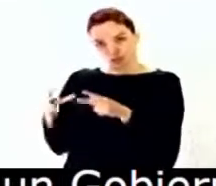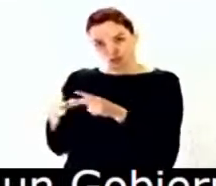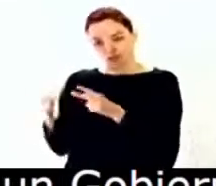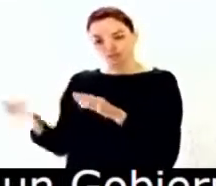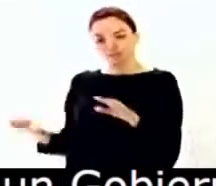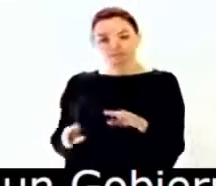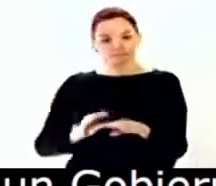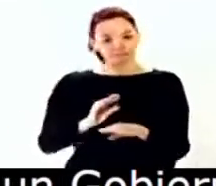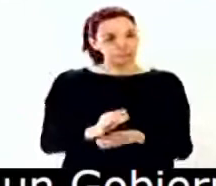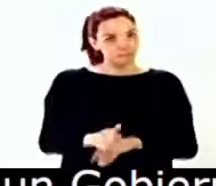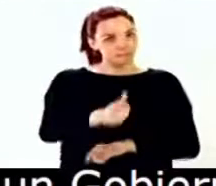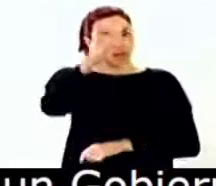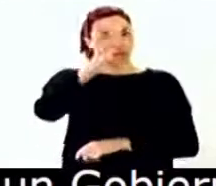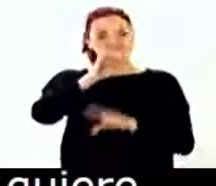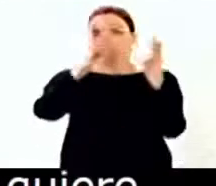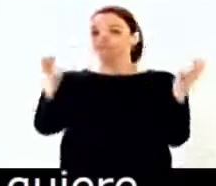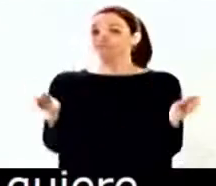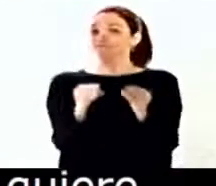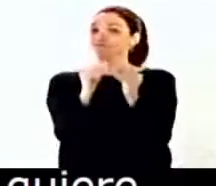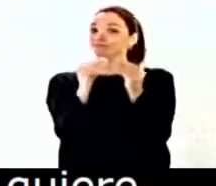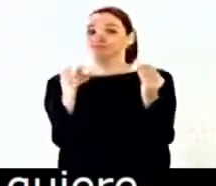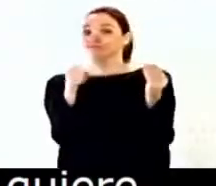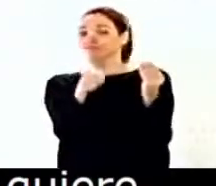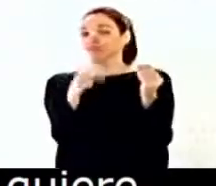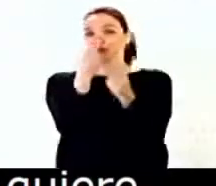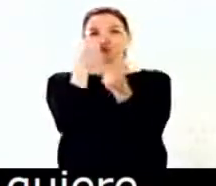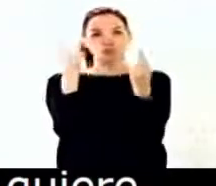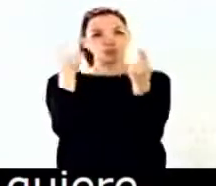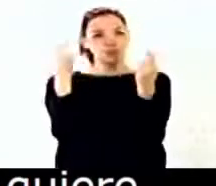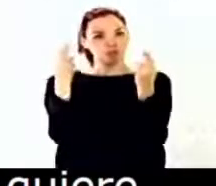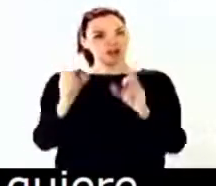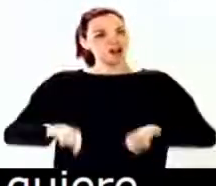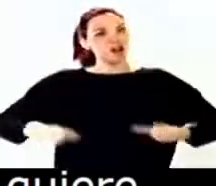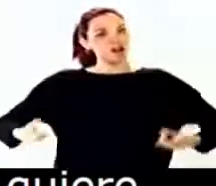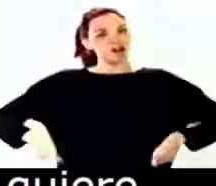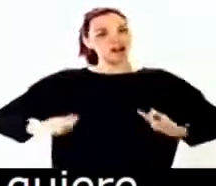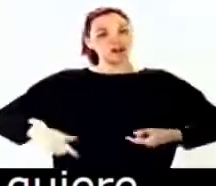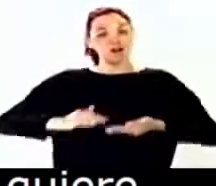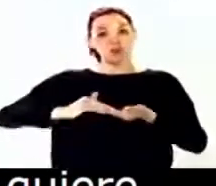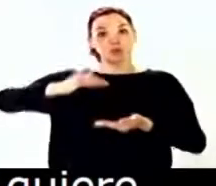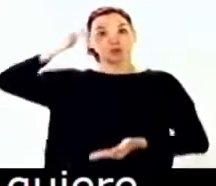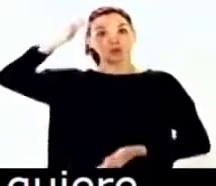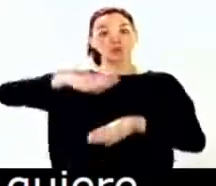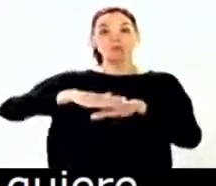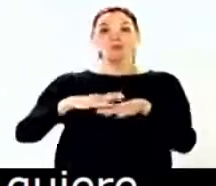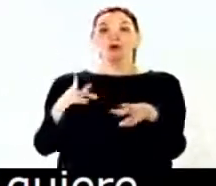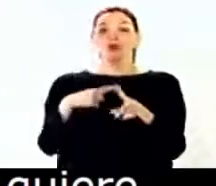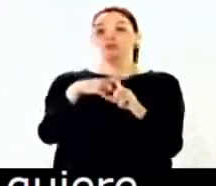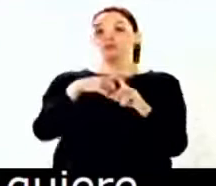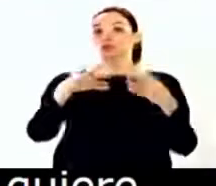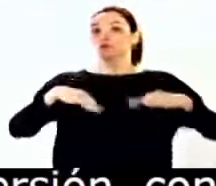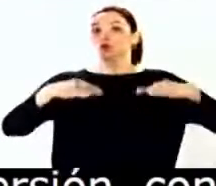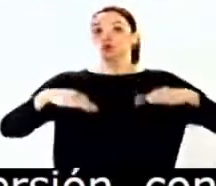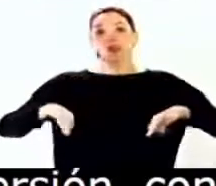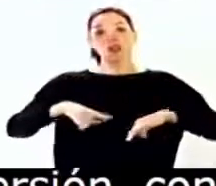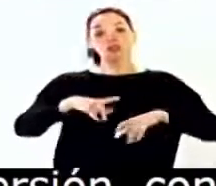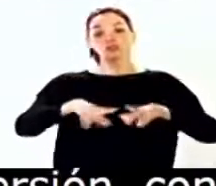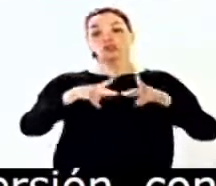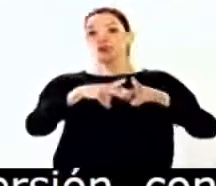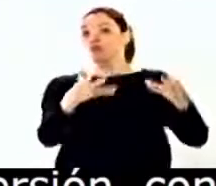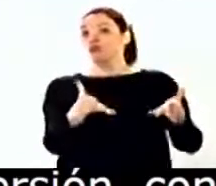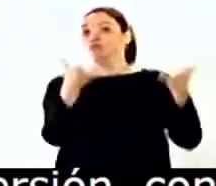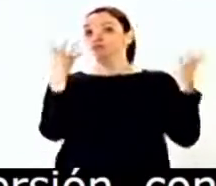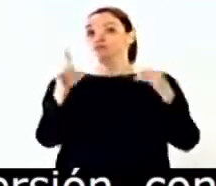inversión, en definitiva, con más gasto público para que lleguen a las clases medias y para que se llegue a las